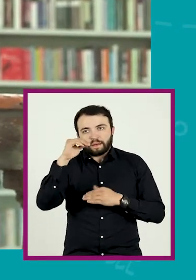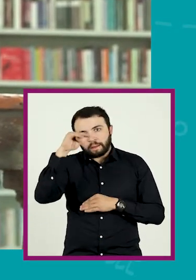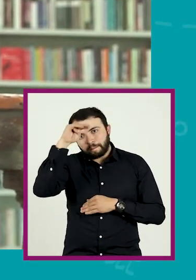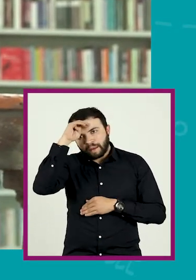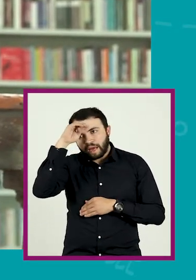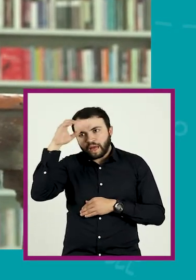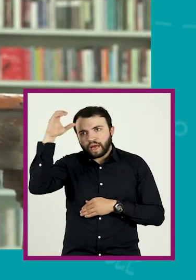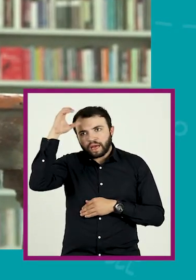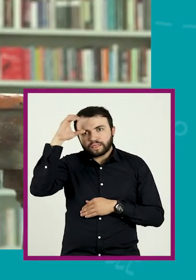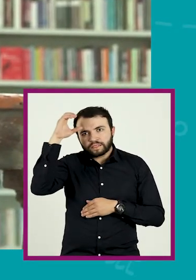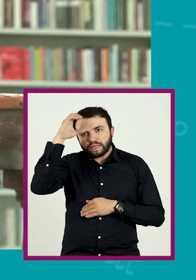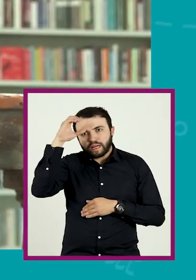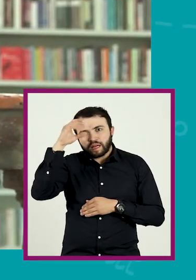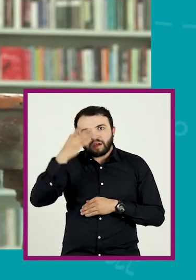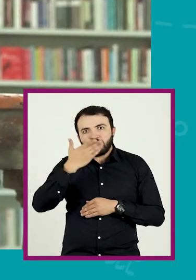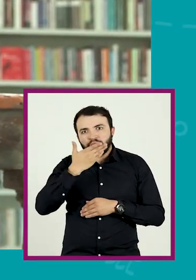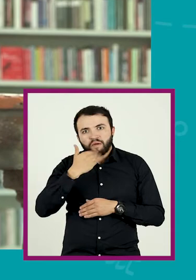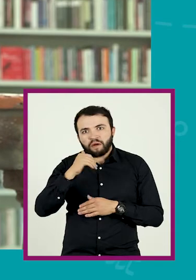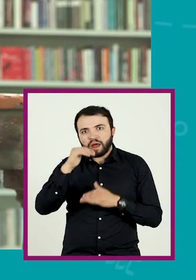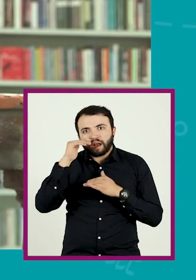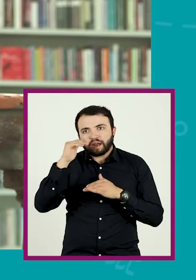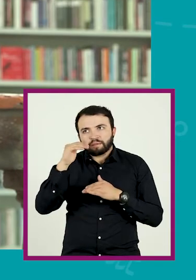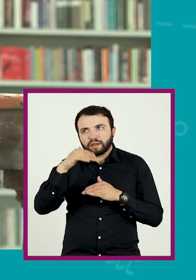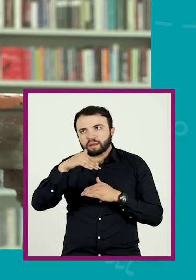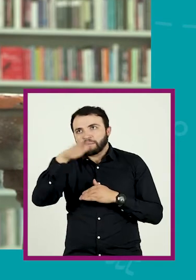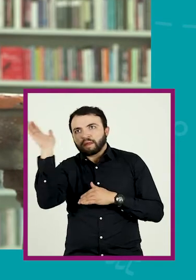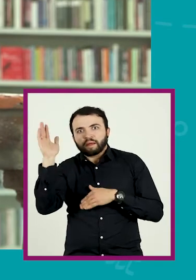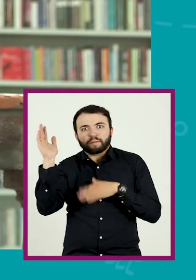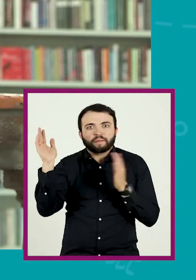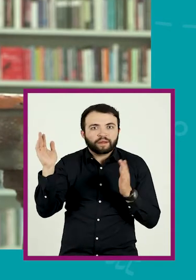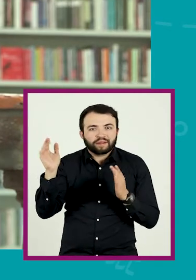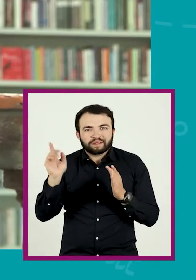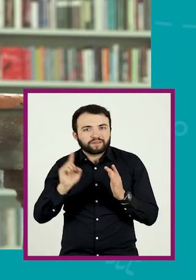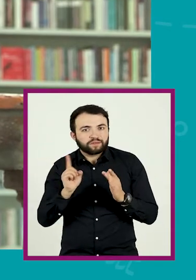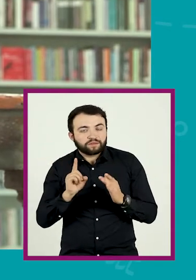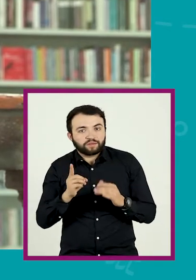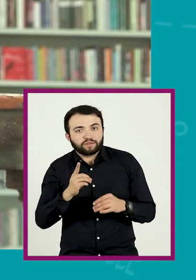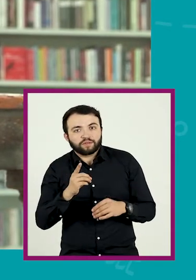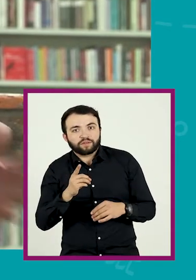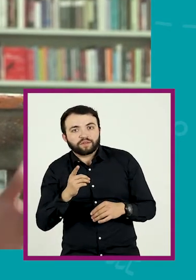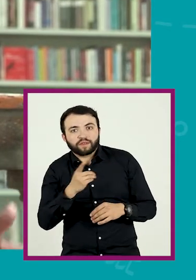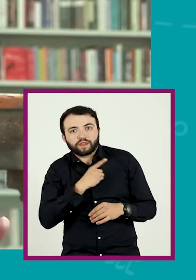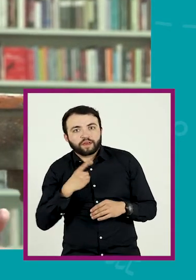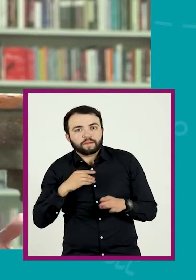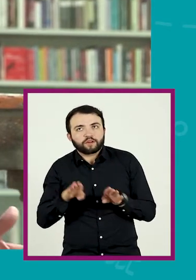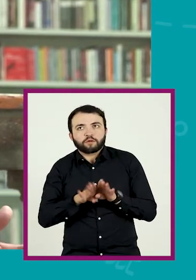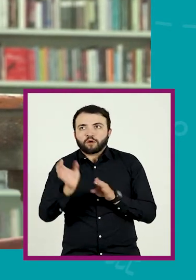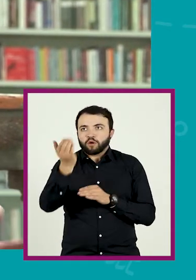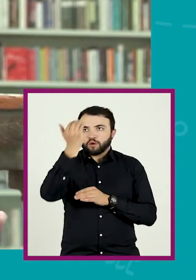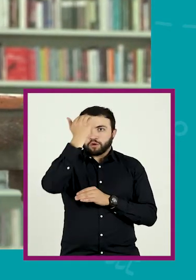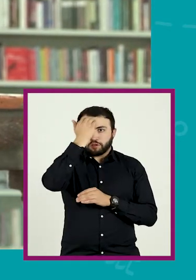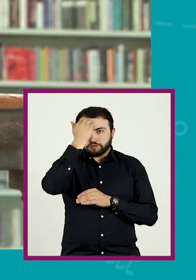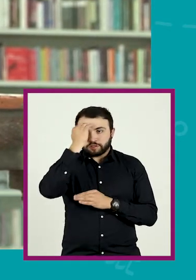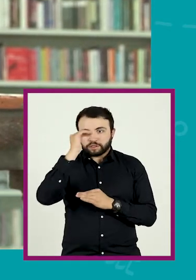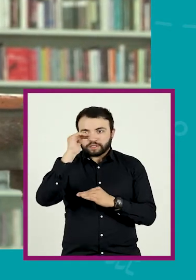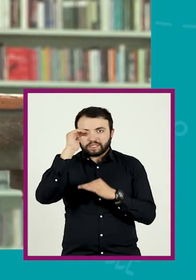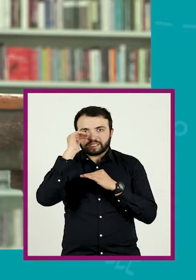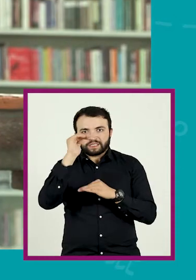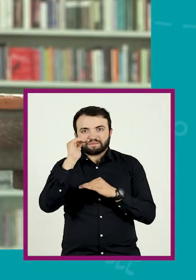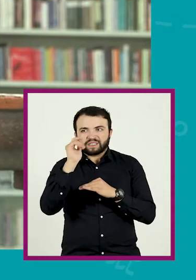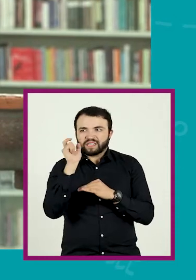límite, por decirte un ejemplo, es que podemos conocer las causas remotas de los fenómenos, de los